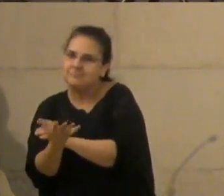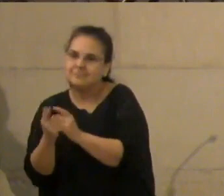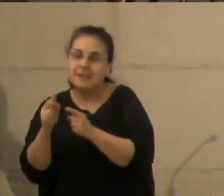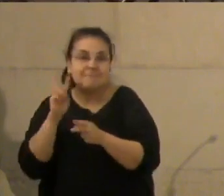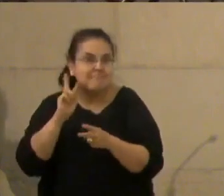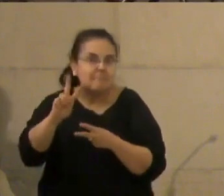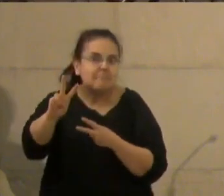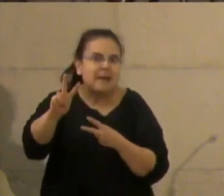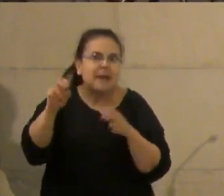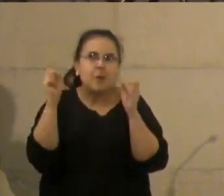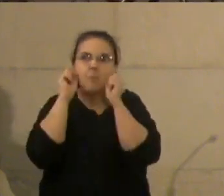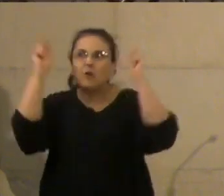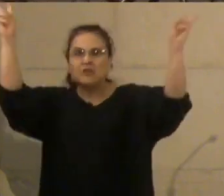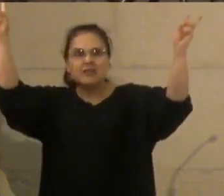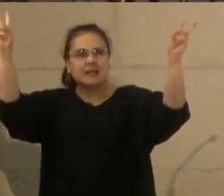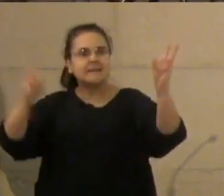hecho Moisés.